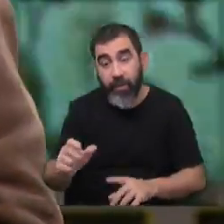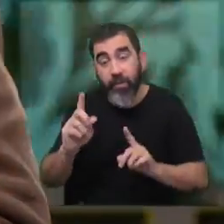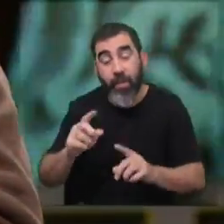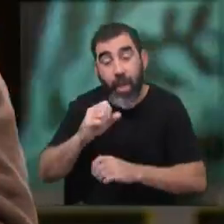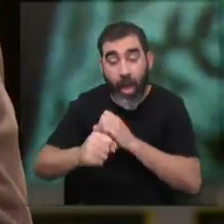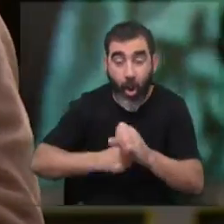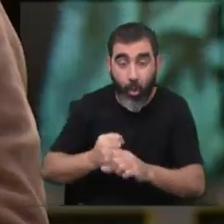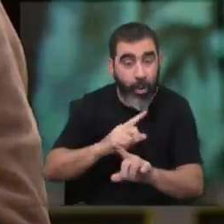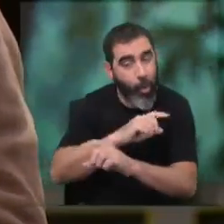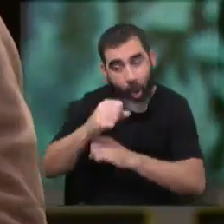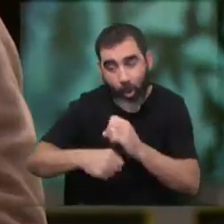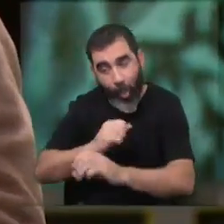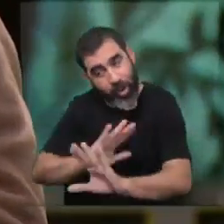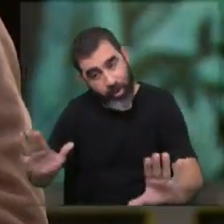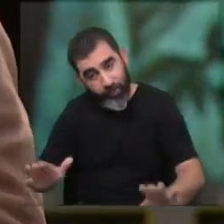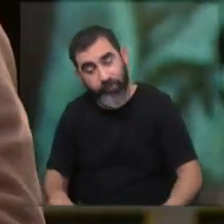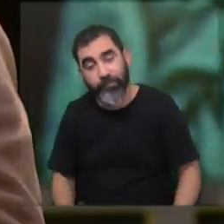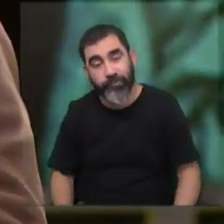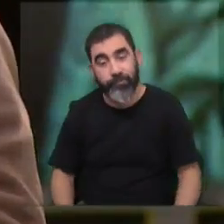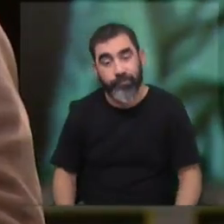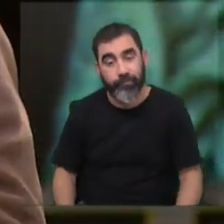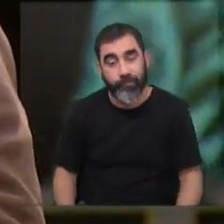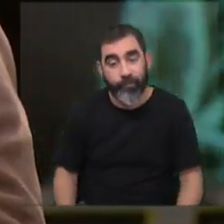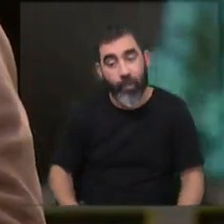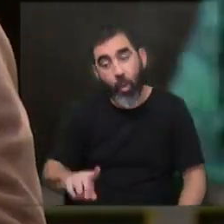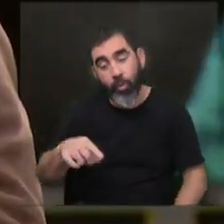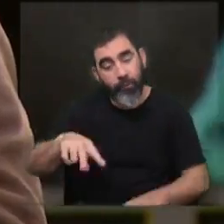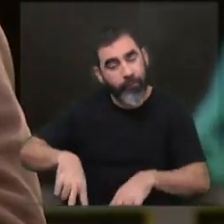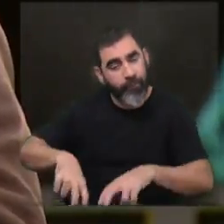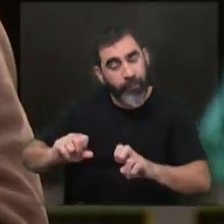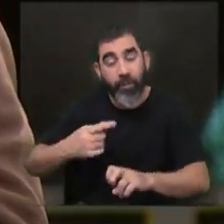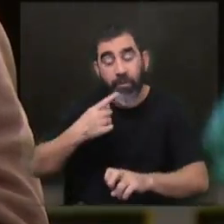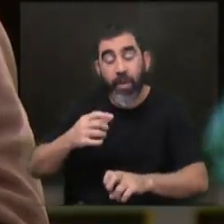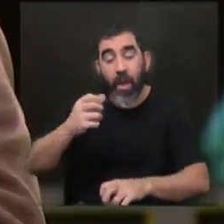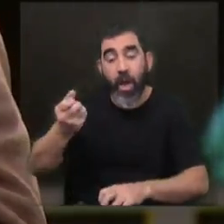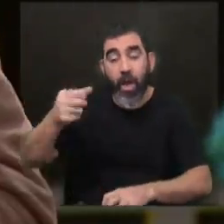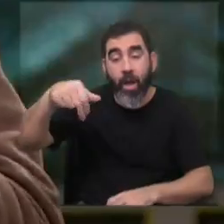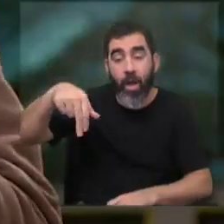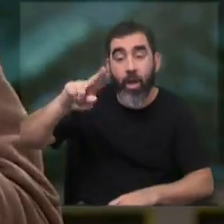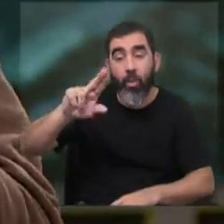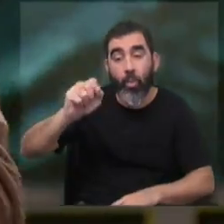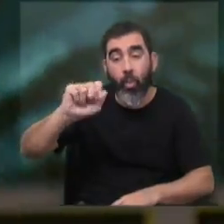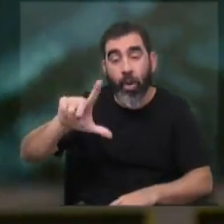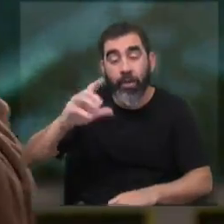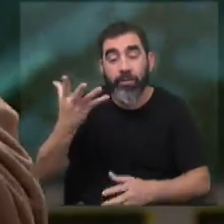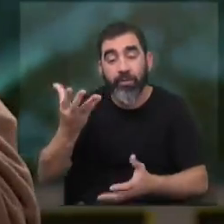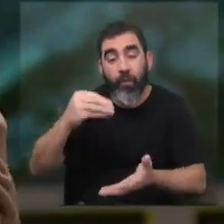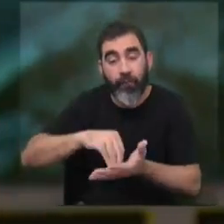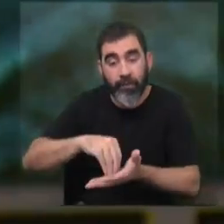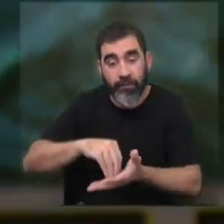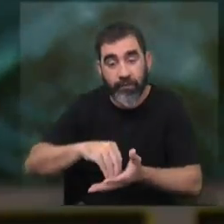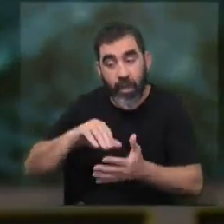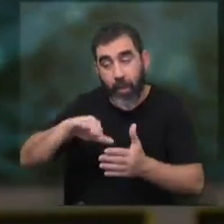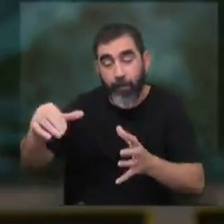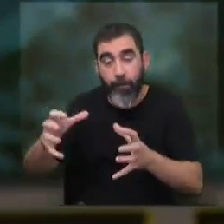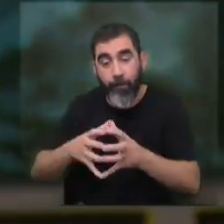y no anuales. No anuales. Y hay unos trabajos que indican que el anualismo habría surgido 5 veces independientemente dentro de ese grupo. O sea que